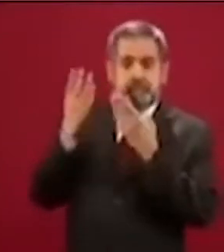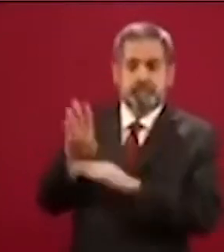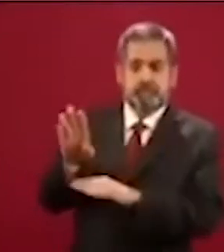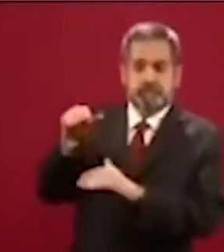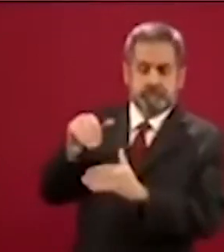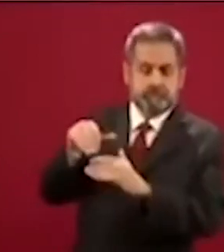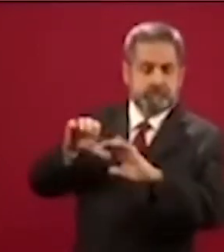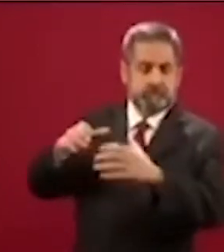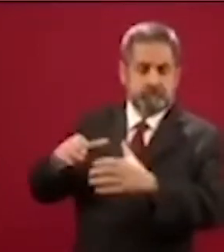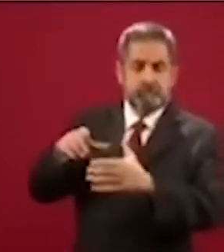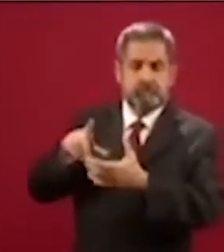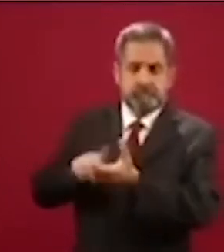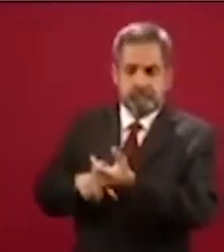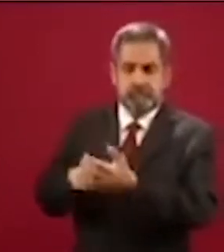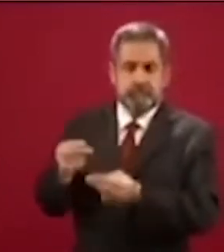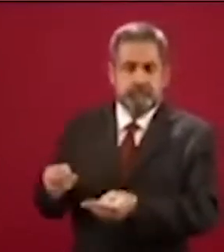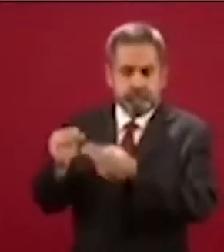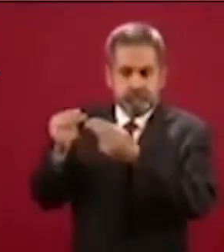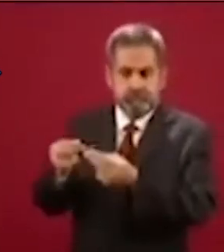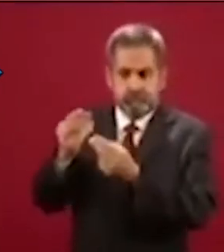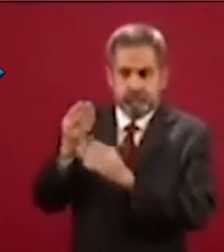cayó